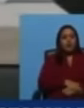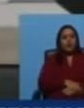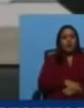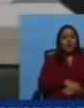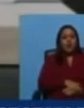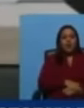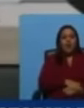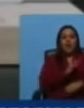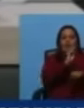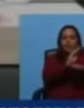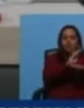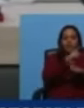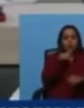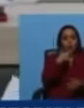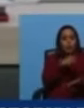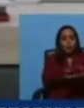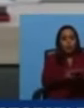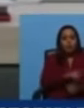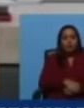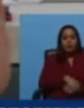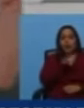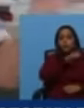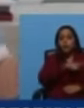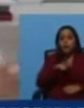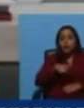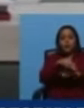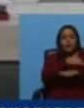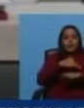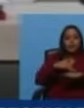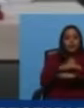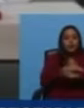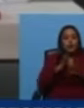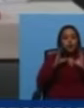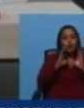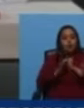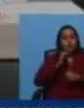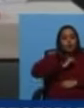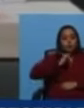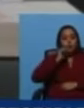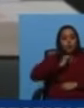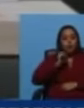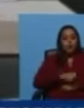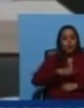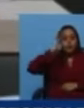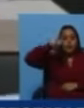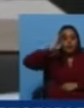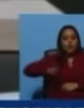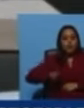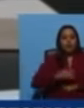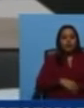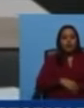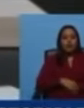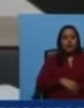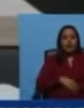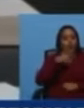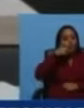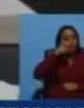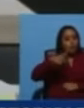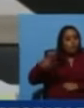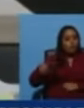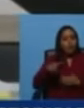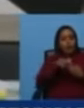ministros, autoridades, cuerpos policiales, cuerpos efectivos militares, al pueblo, a líderes de